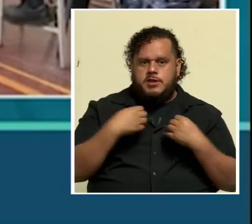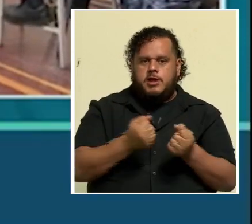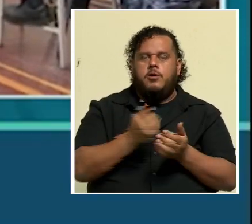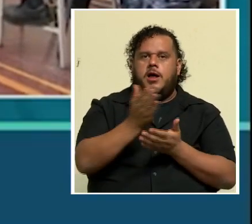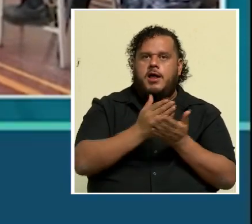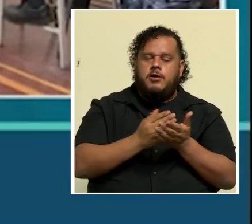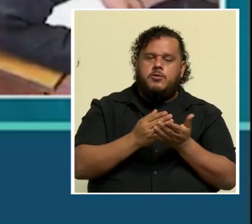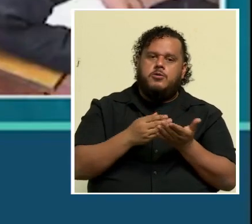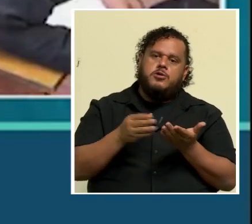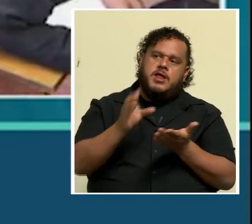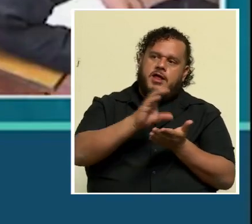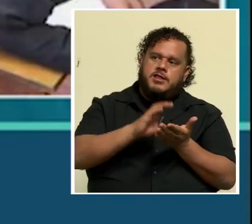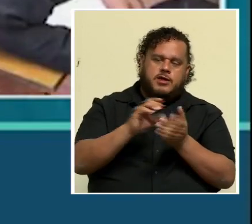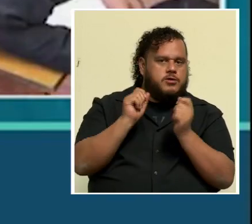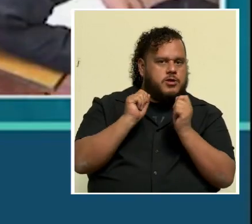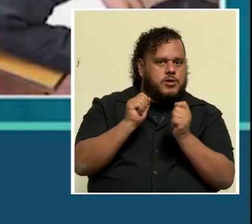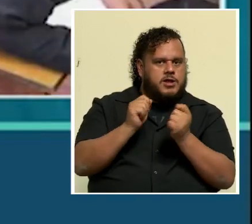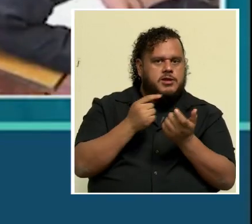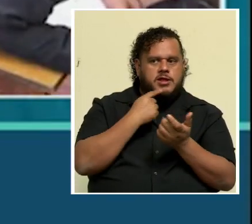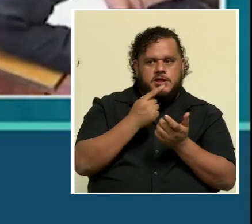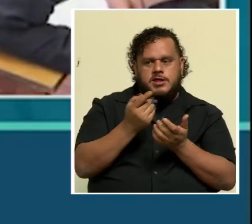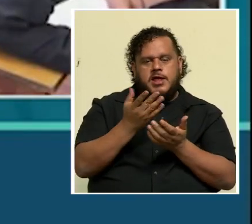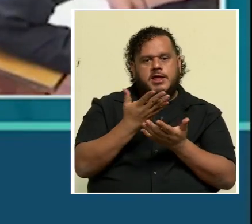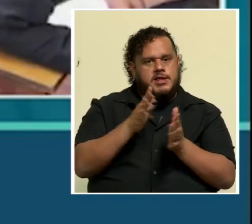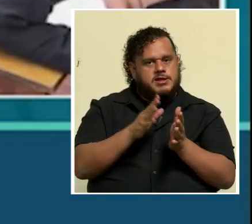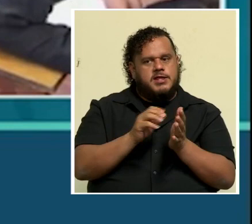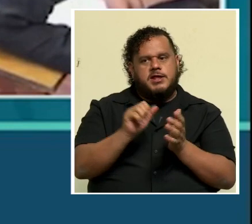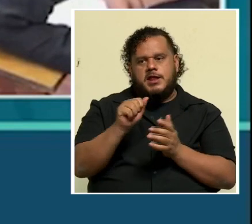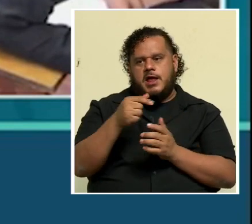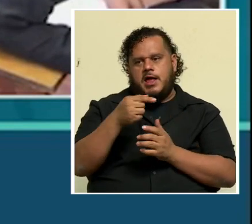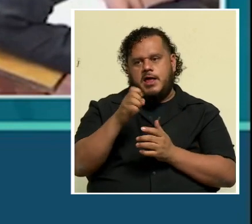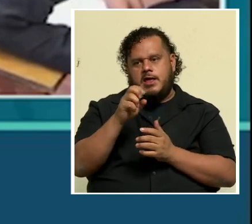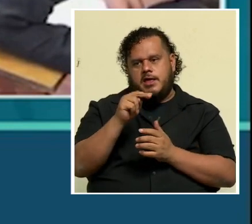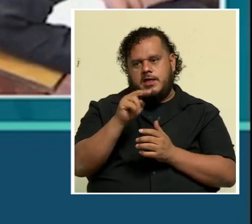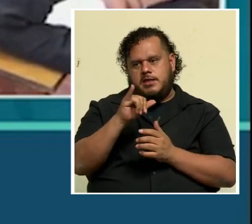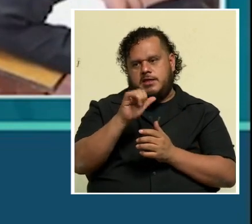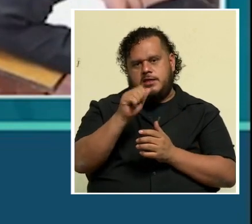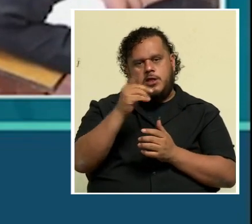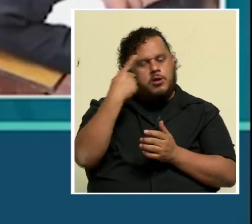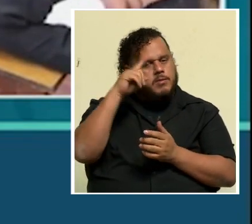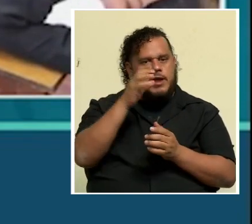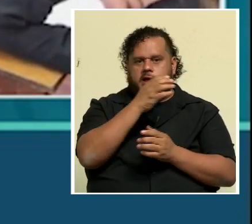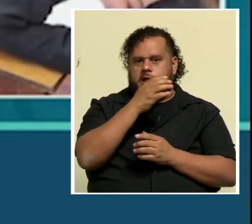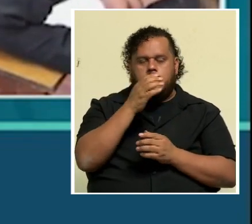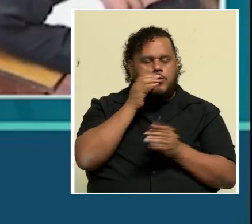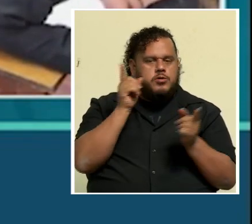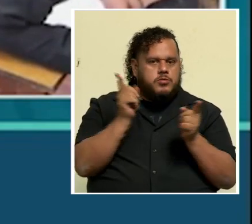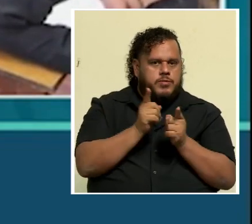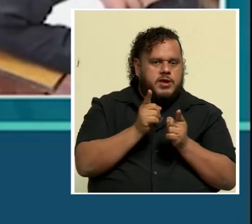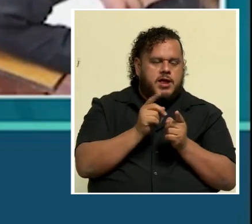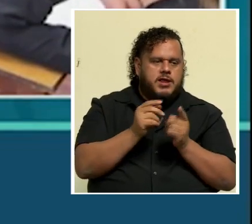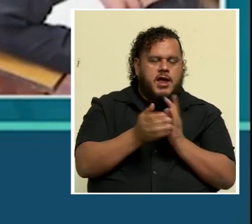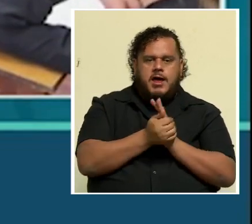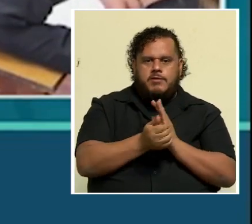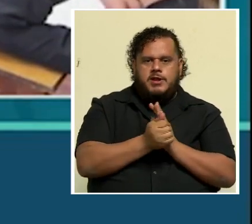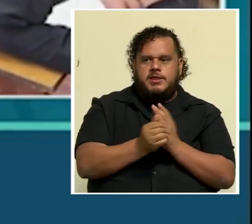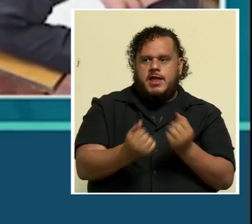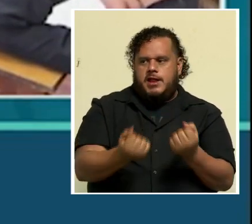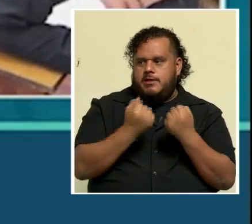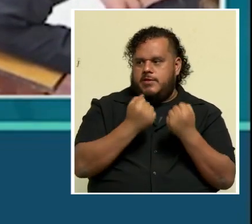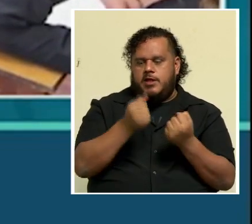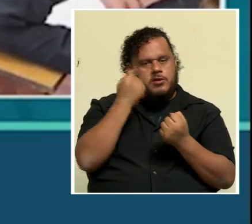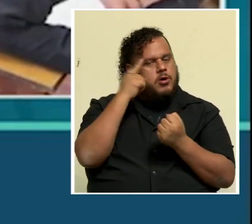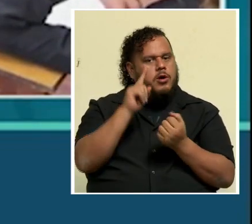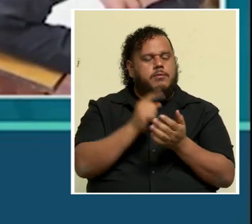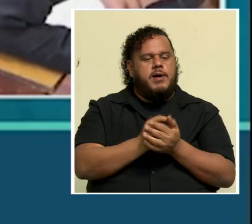educativos que se las han, como dice uno, agenciado popularmente para, si el comedor es muy pequeño, habilitar el gimnasio para los